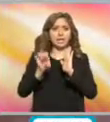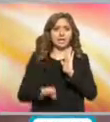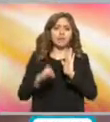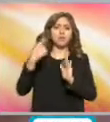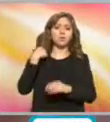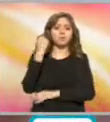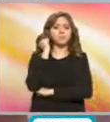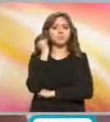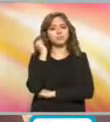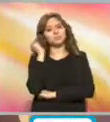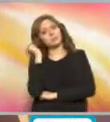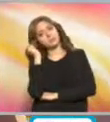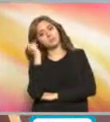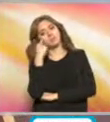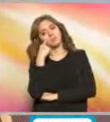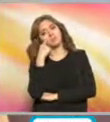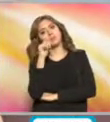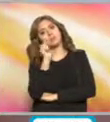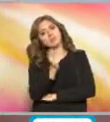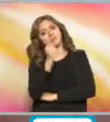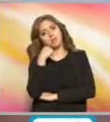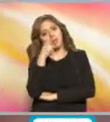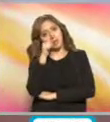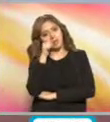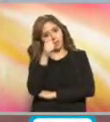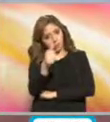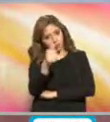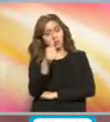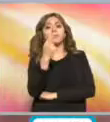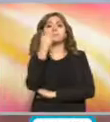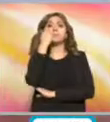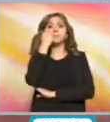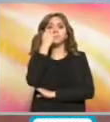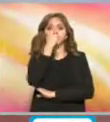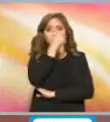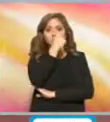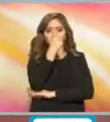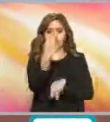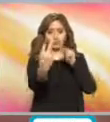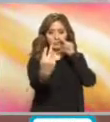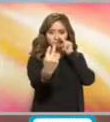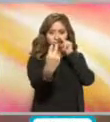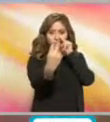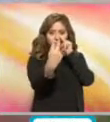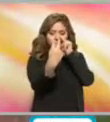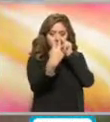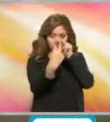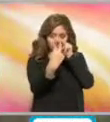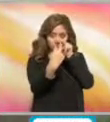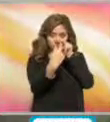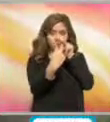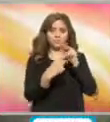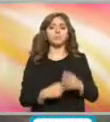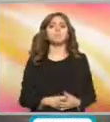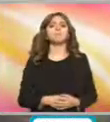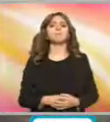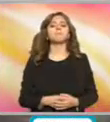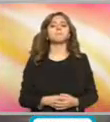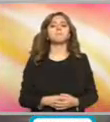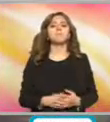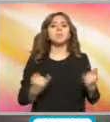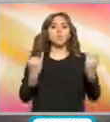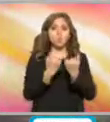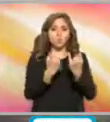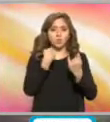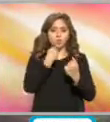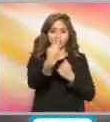cabeza, que decir, estoy atento a ti. La mirada tiene que ser constante, ¿no? Y de alguna manera tener este